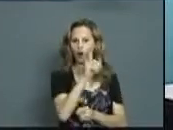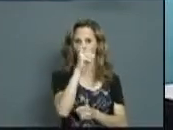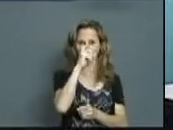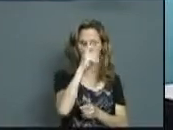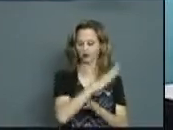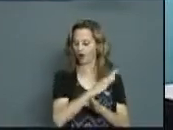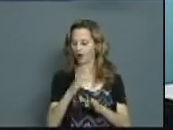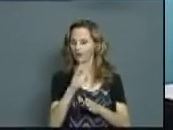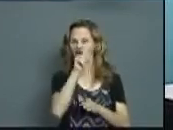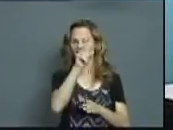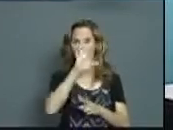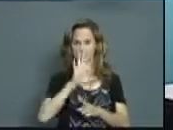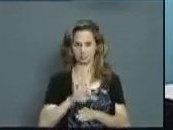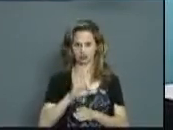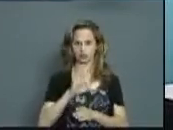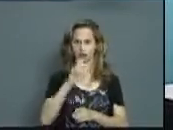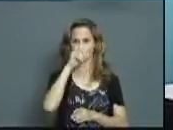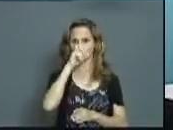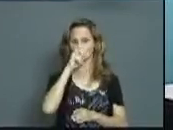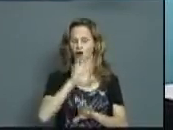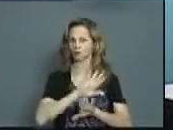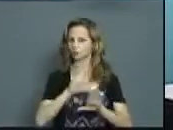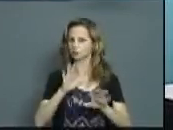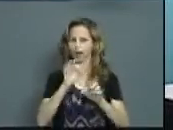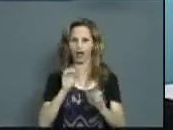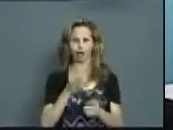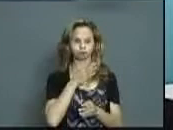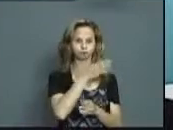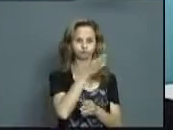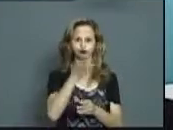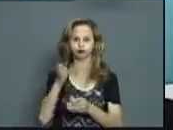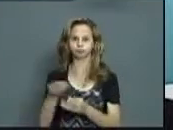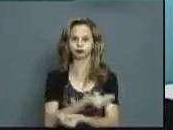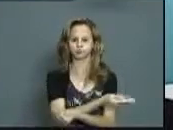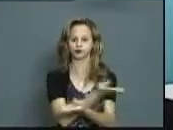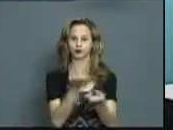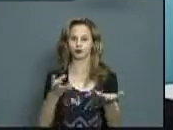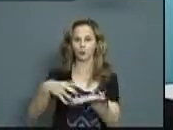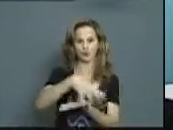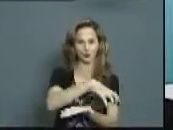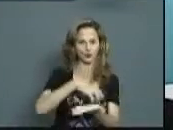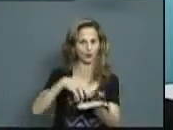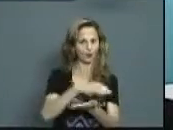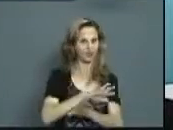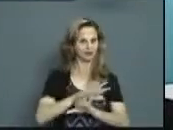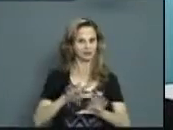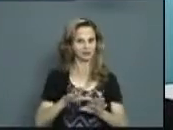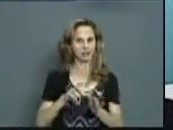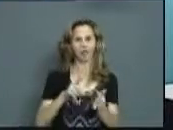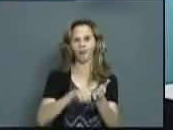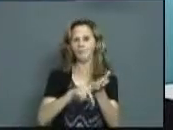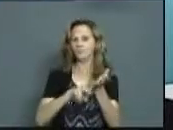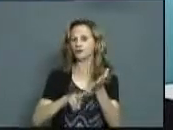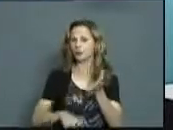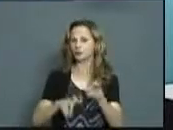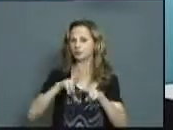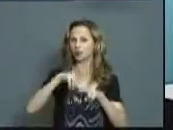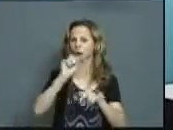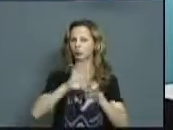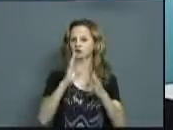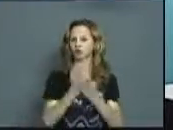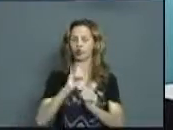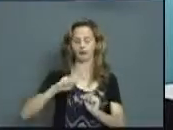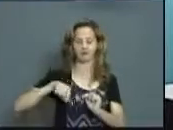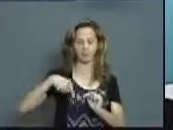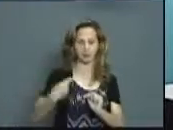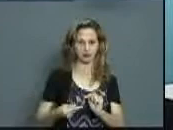18 años de edad. De inmediato ya se comenzó la distribución por cada uno de los territorios, ya se está haciendo aquí en el municipio capital. Mañana y